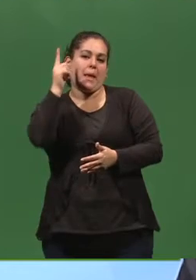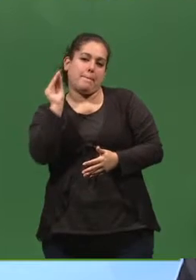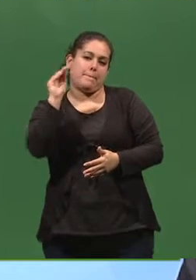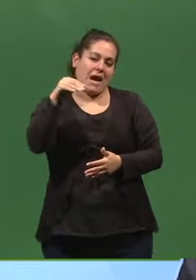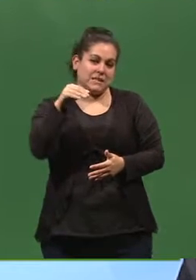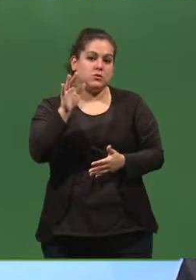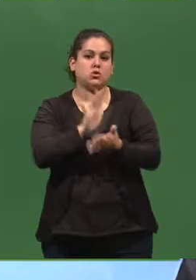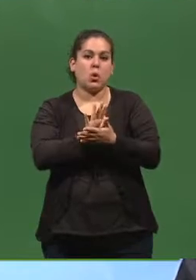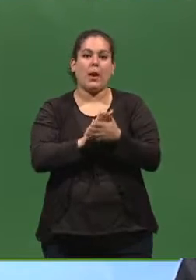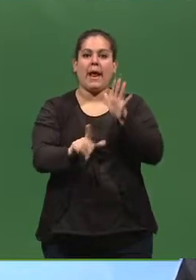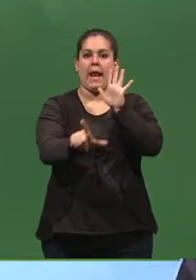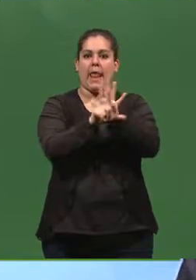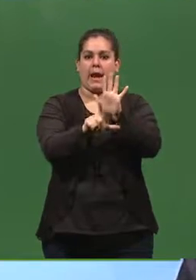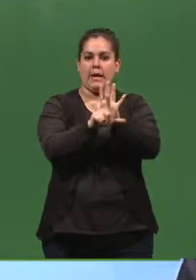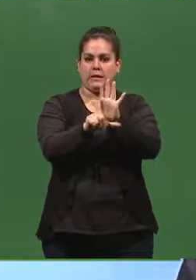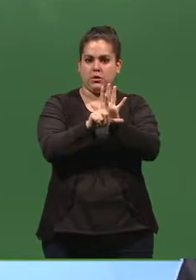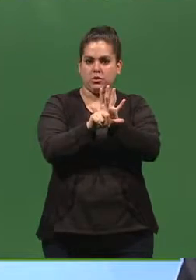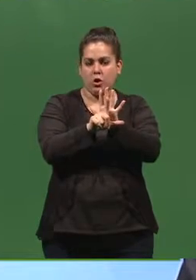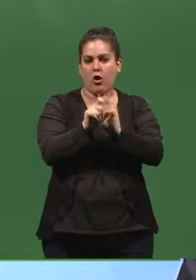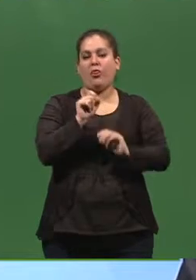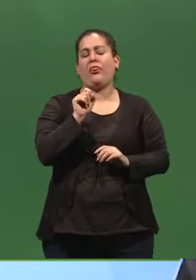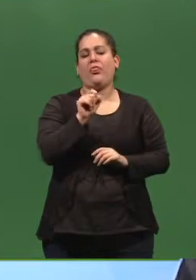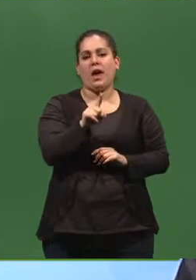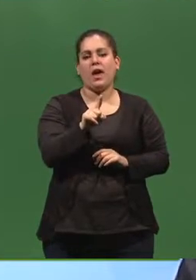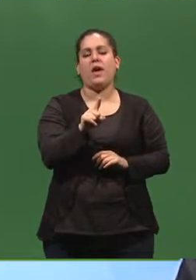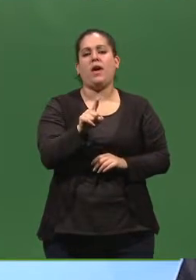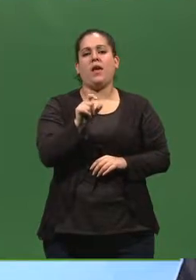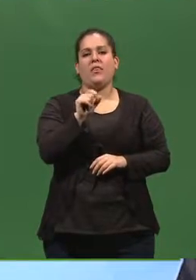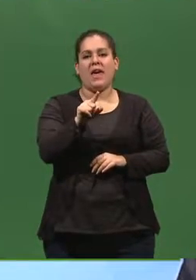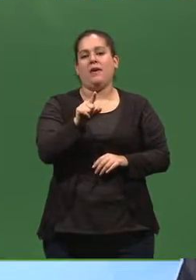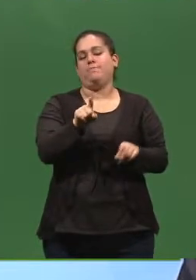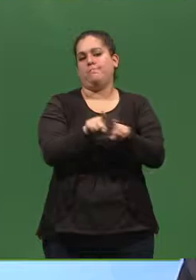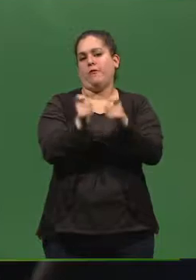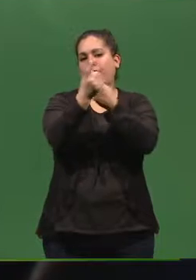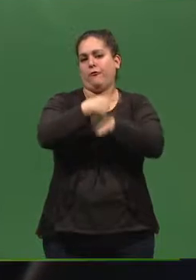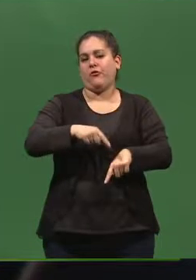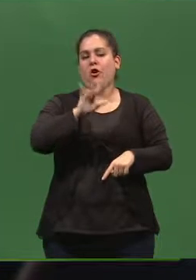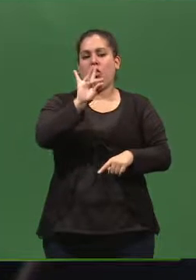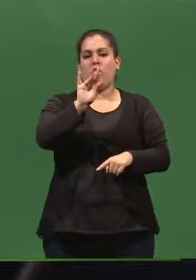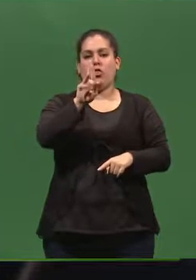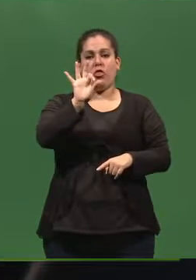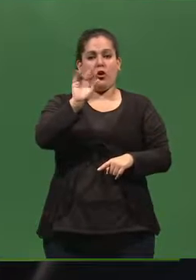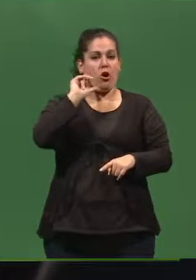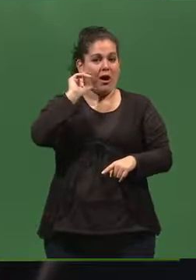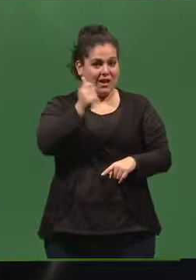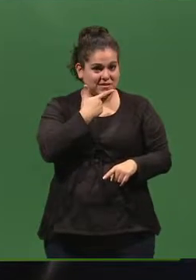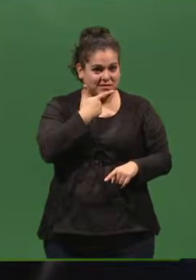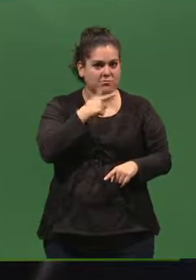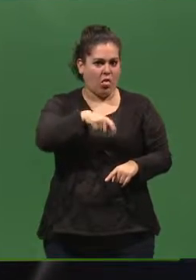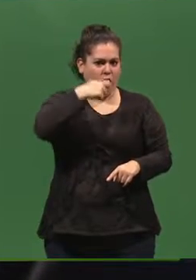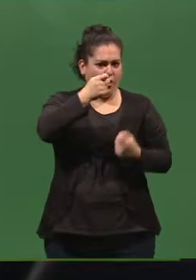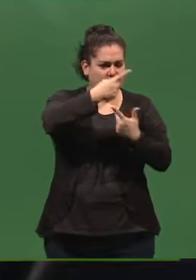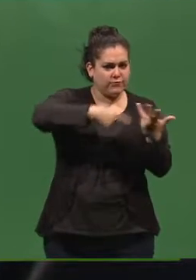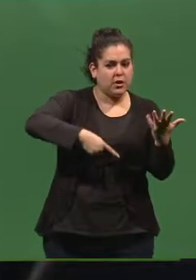realidad, sobre la legalización de las drogas y la despenalización del consumo